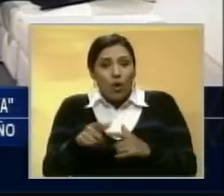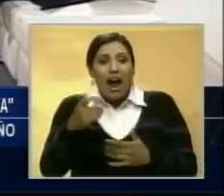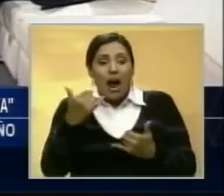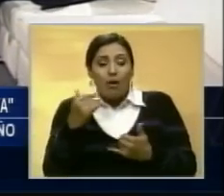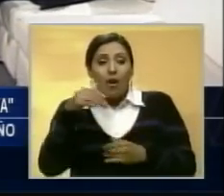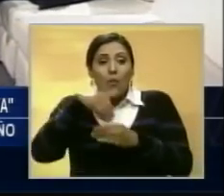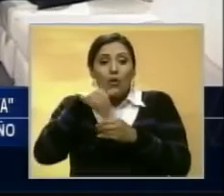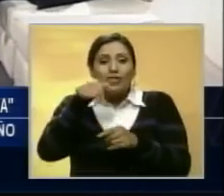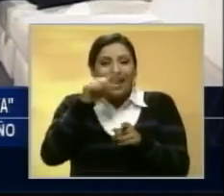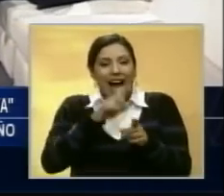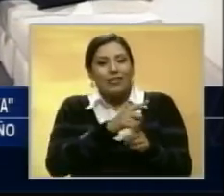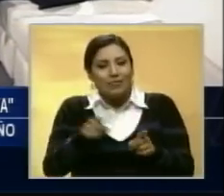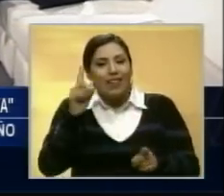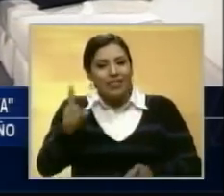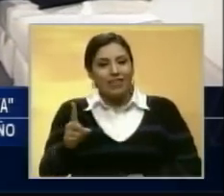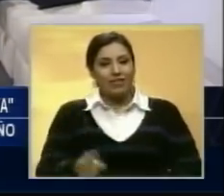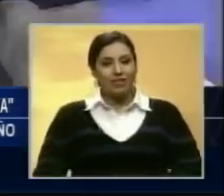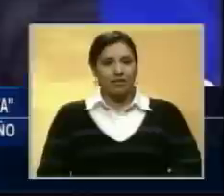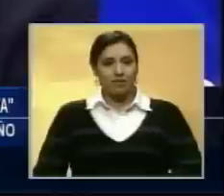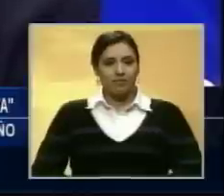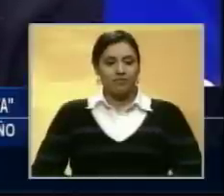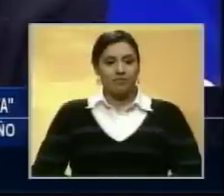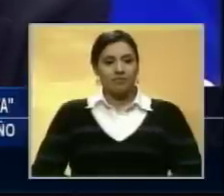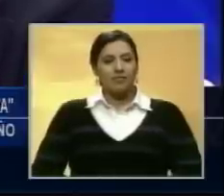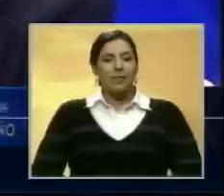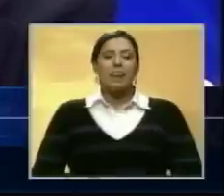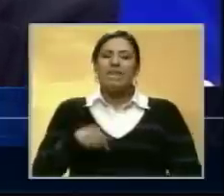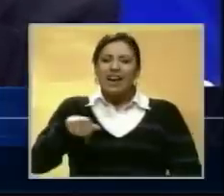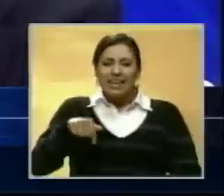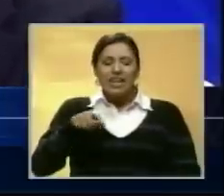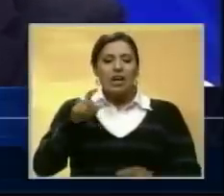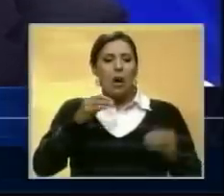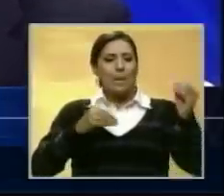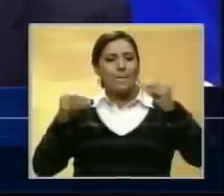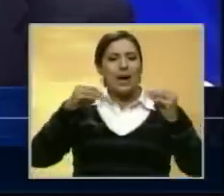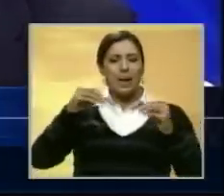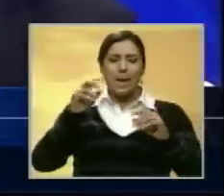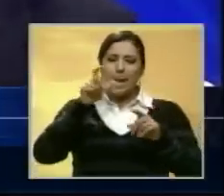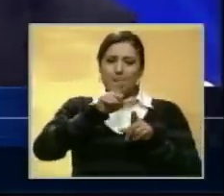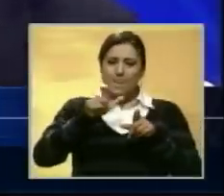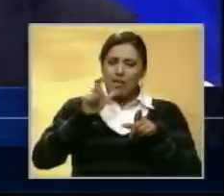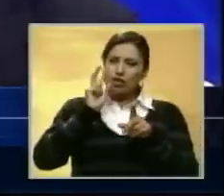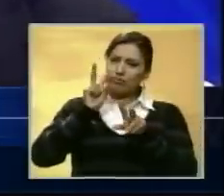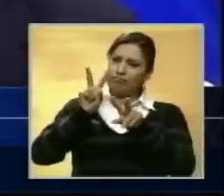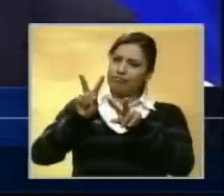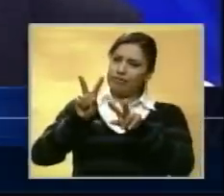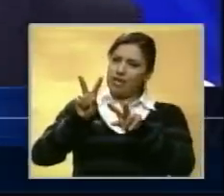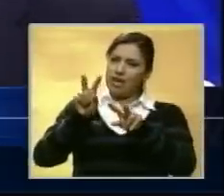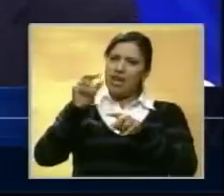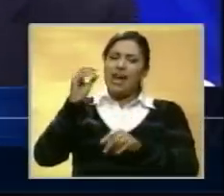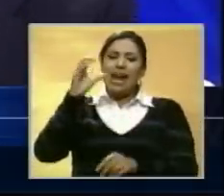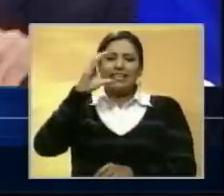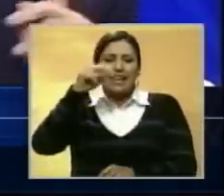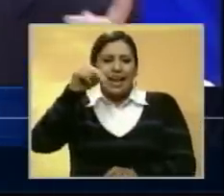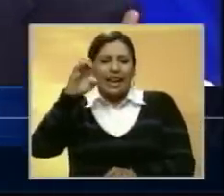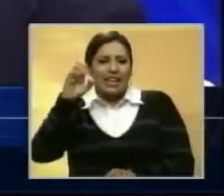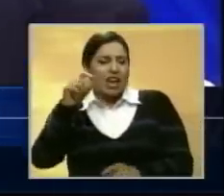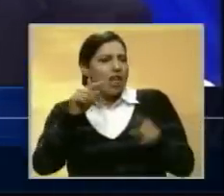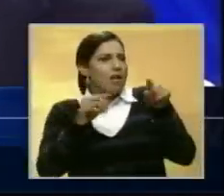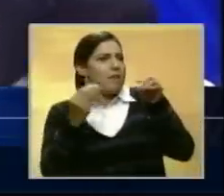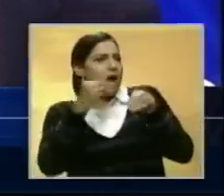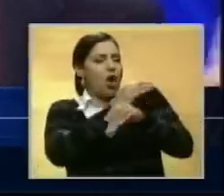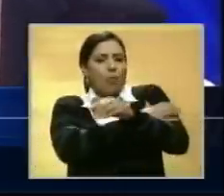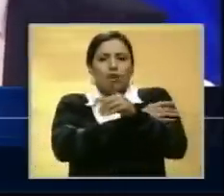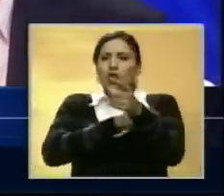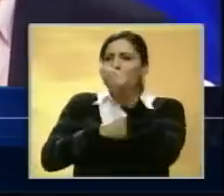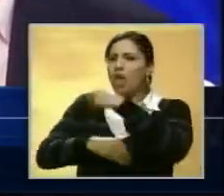se realizará este año. Aquí quien está bajo el escrutinio del pueblo es el CNE. No es que Sutanito Perencejo diga